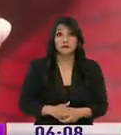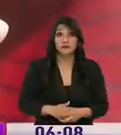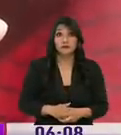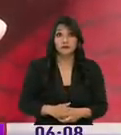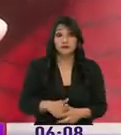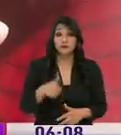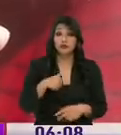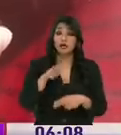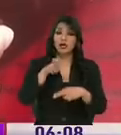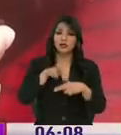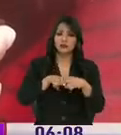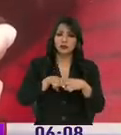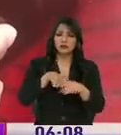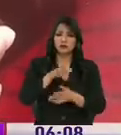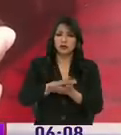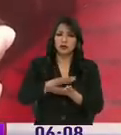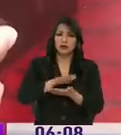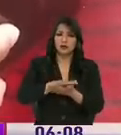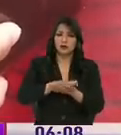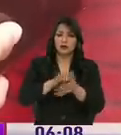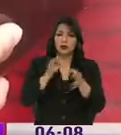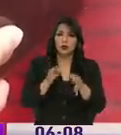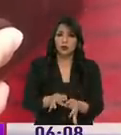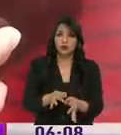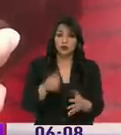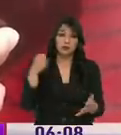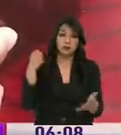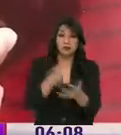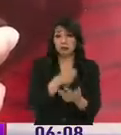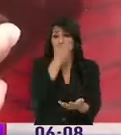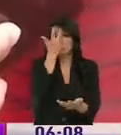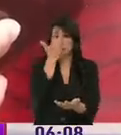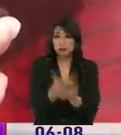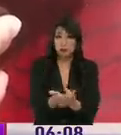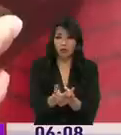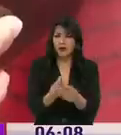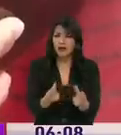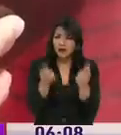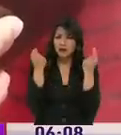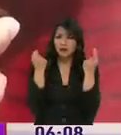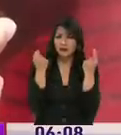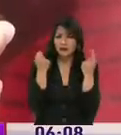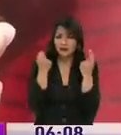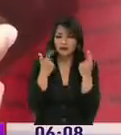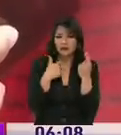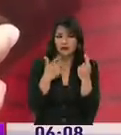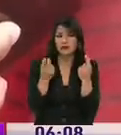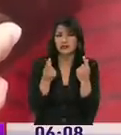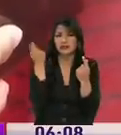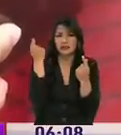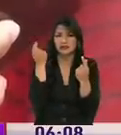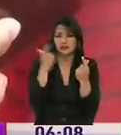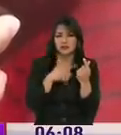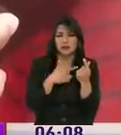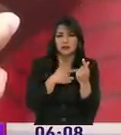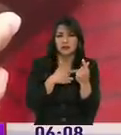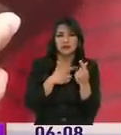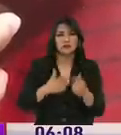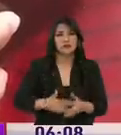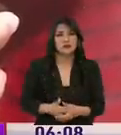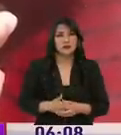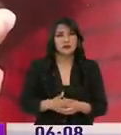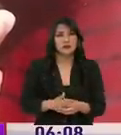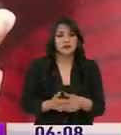en asiento y de acá arriba viene con toda velocidad, creo que no